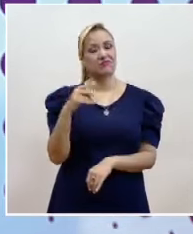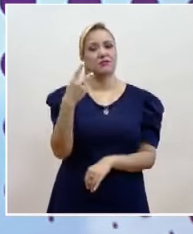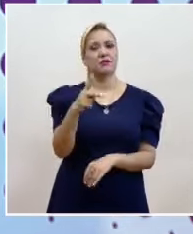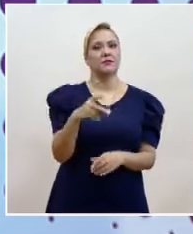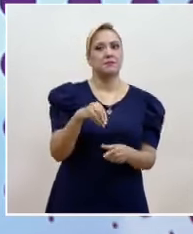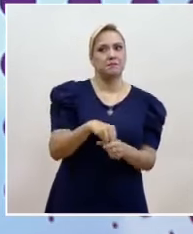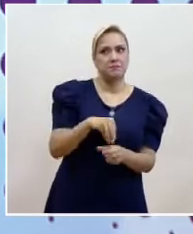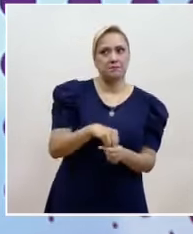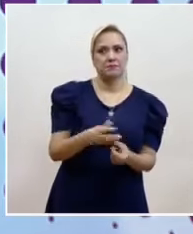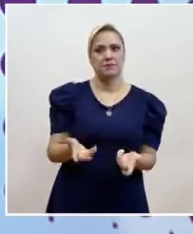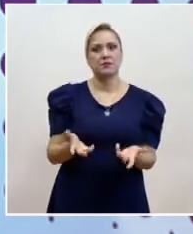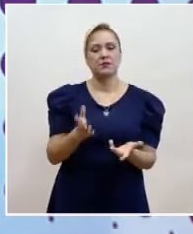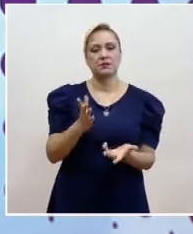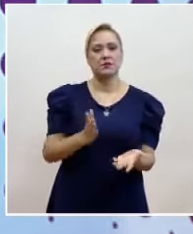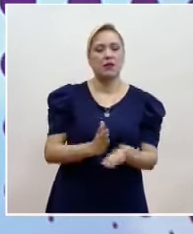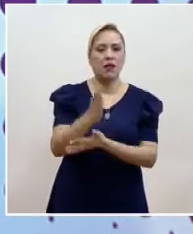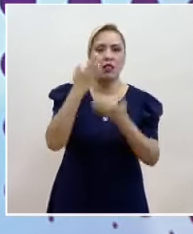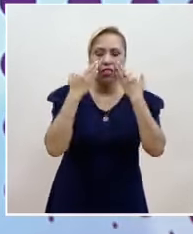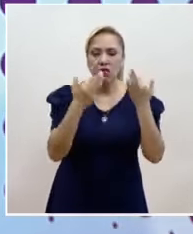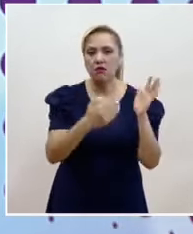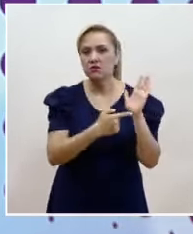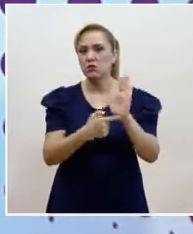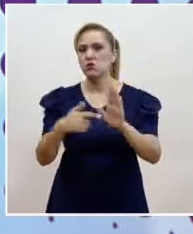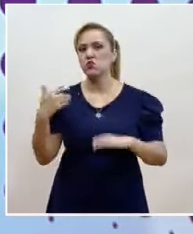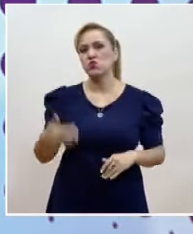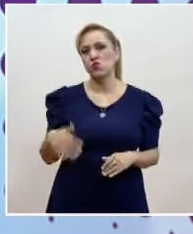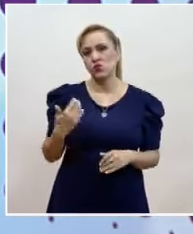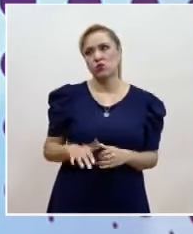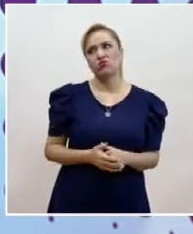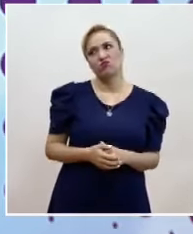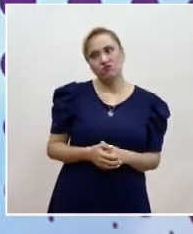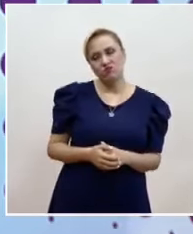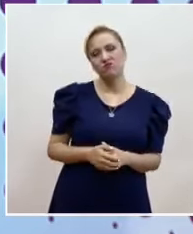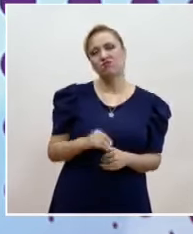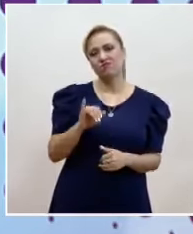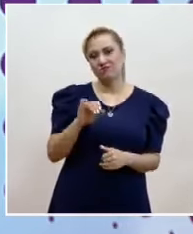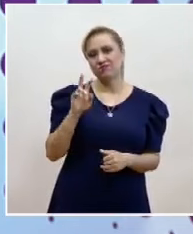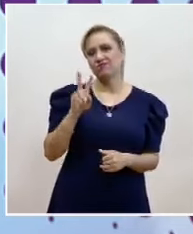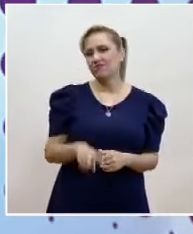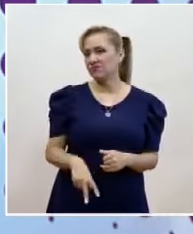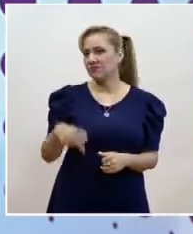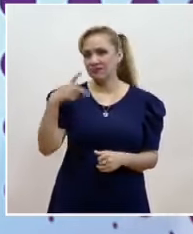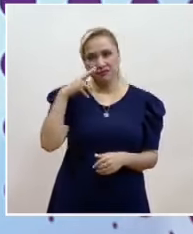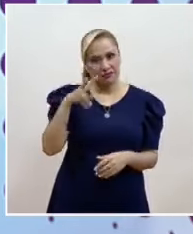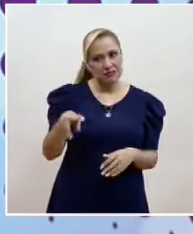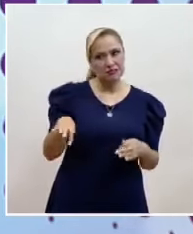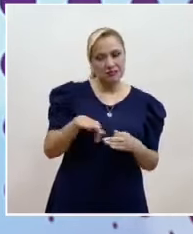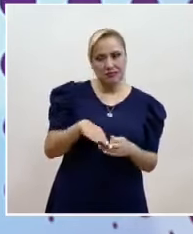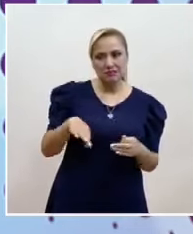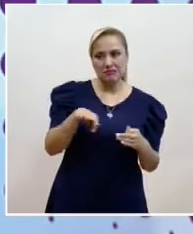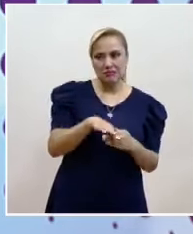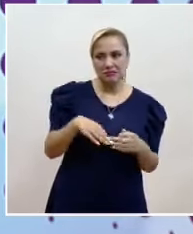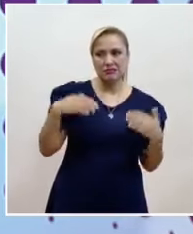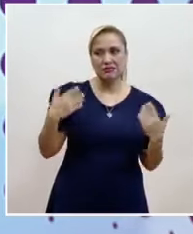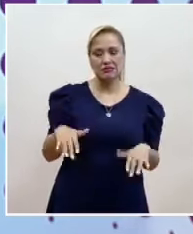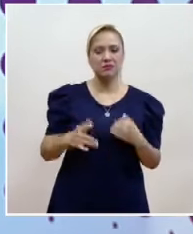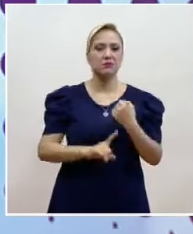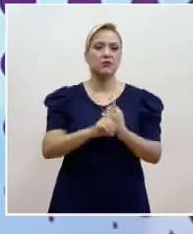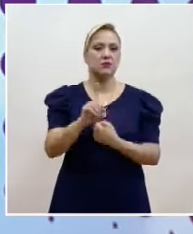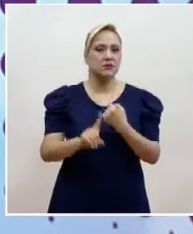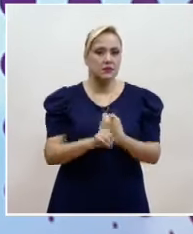vemos constantemente al margen, digamos, de la justicia digital. Todo el tiempo estamos interactuando y por eso estos